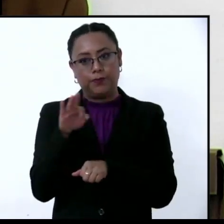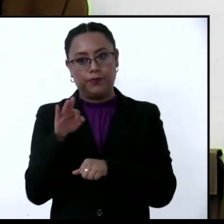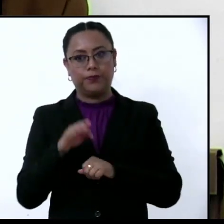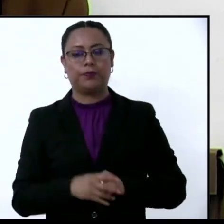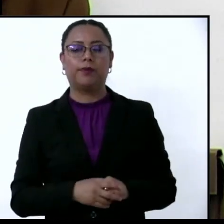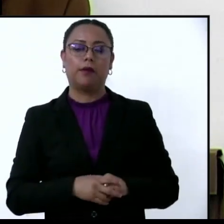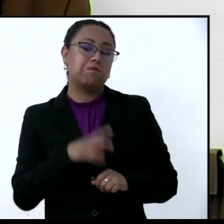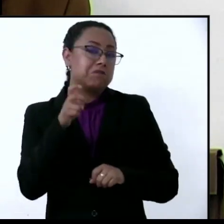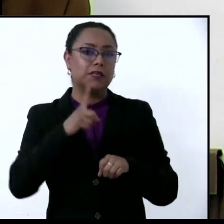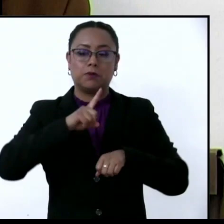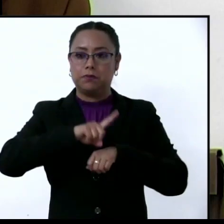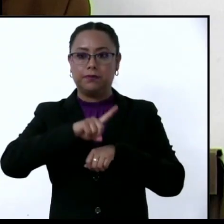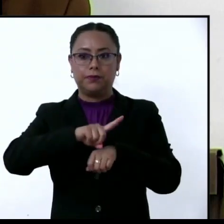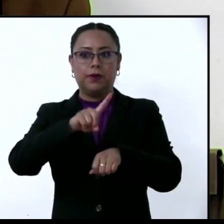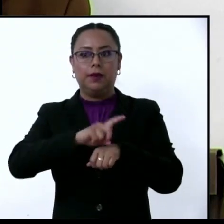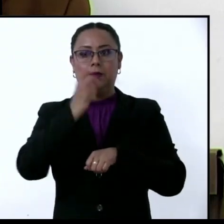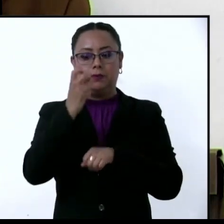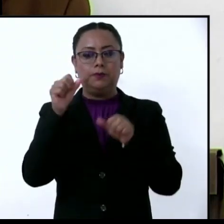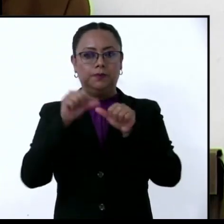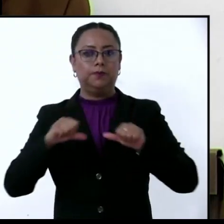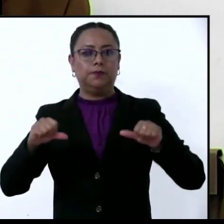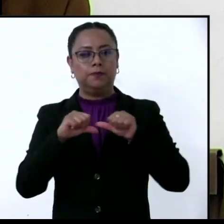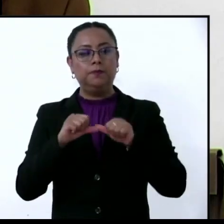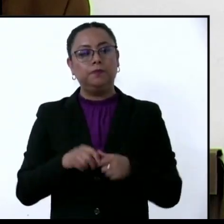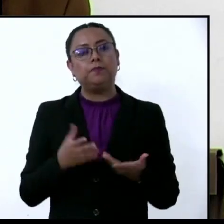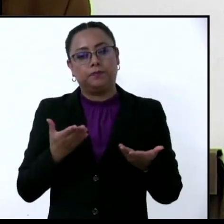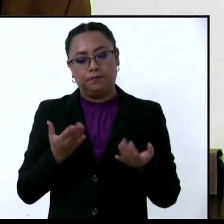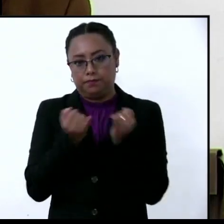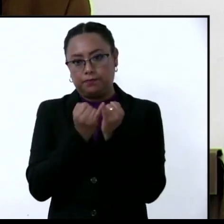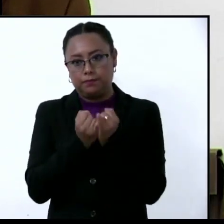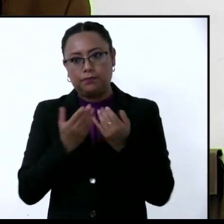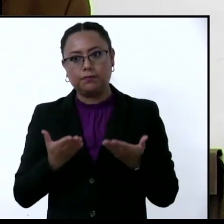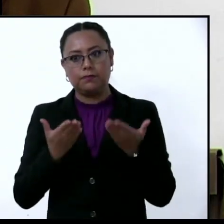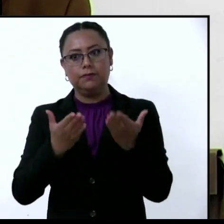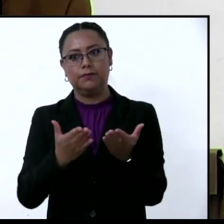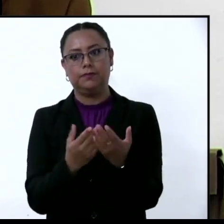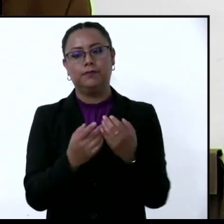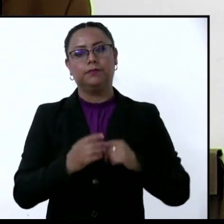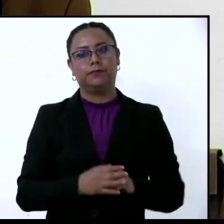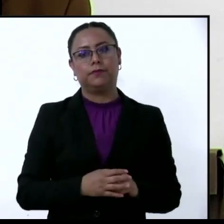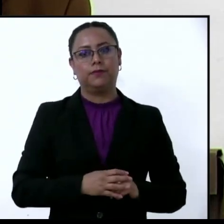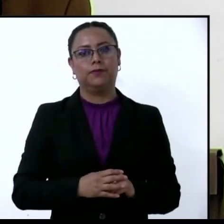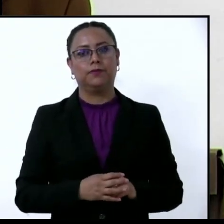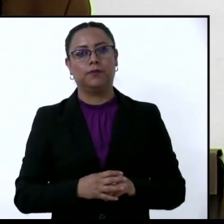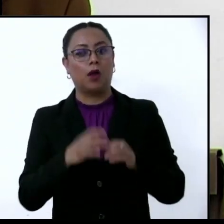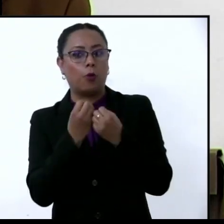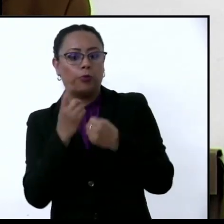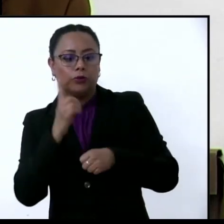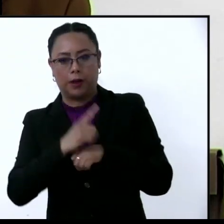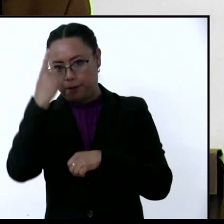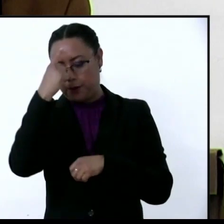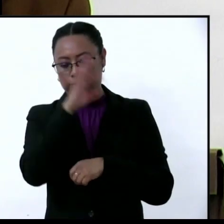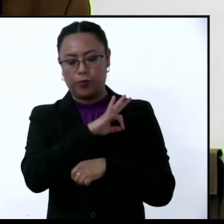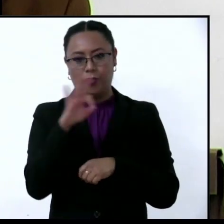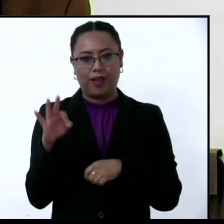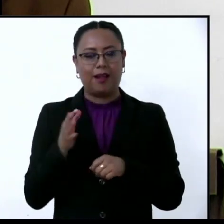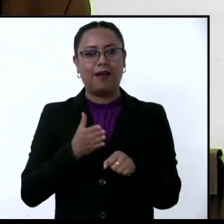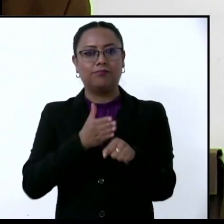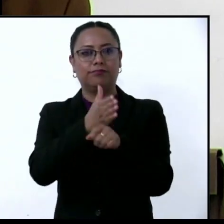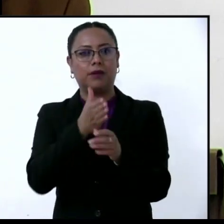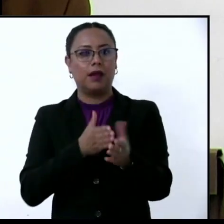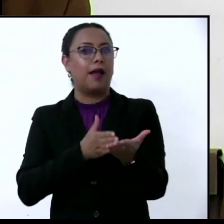a día. Es una de las áreas que brinda también una posibilidad de acceder a la justicia laboral de